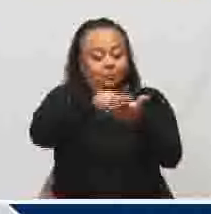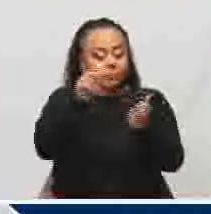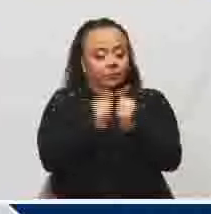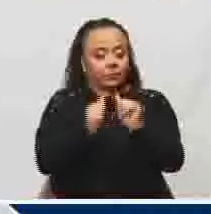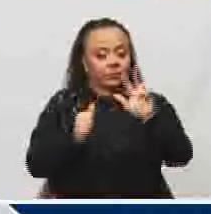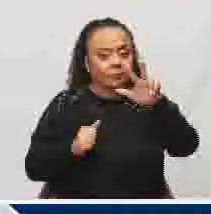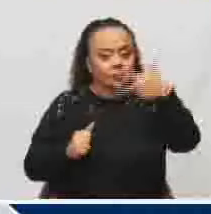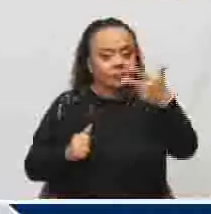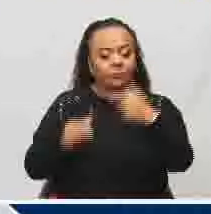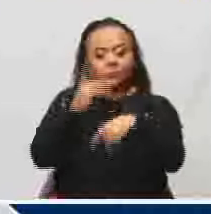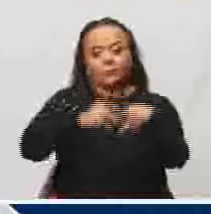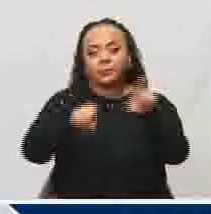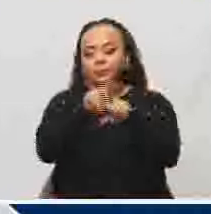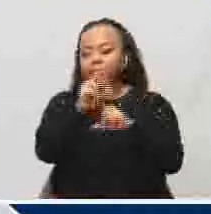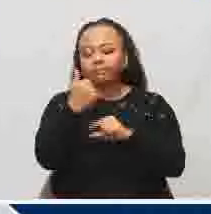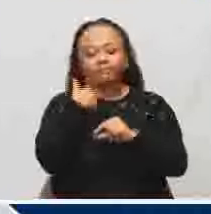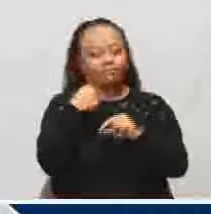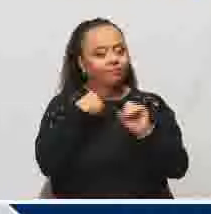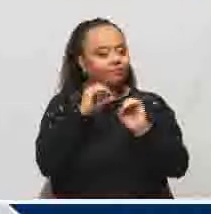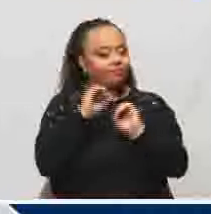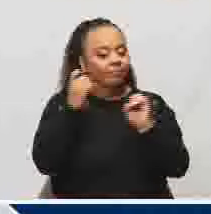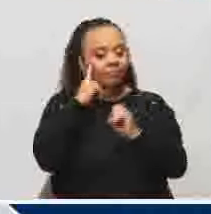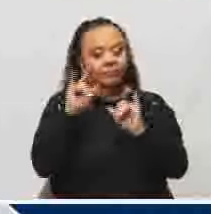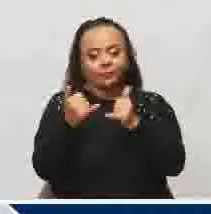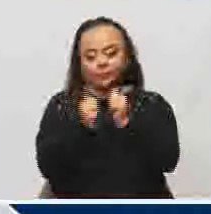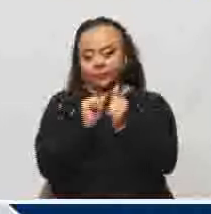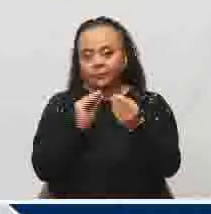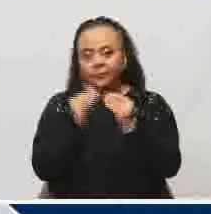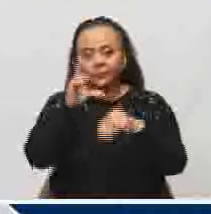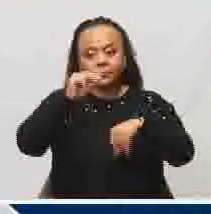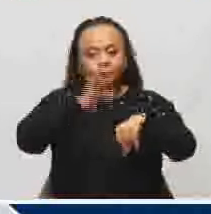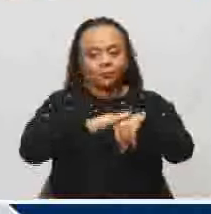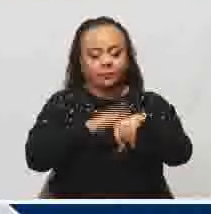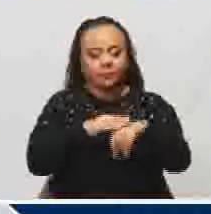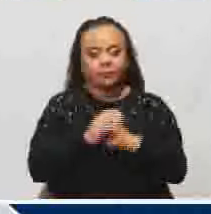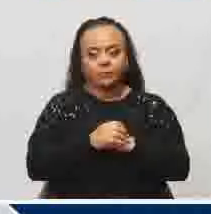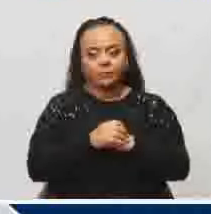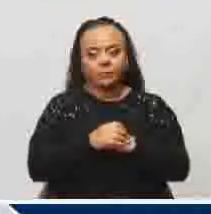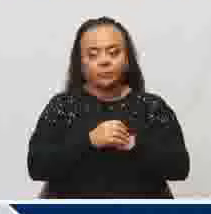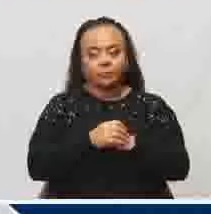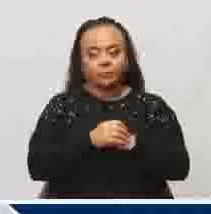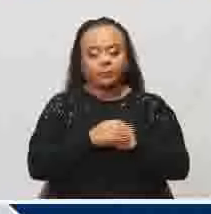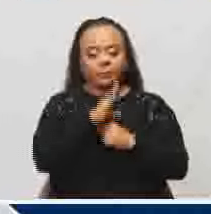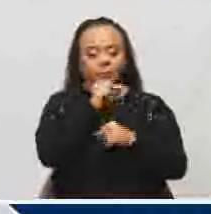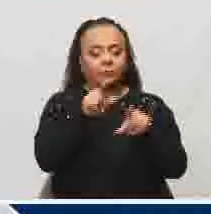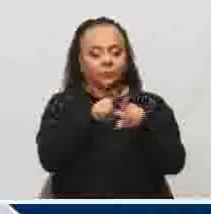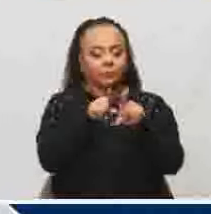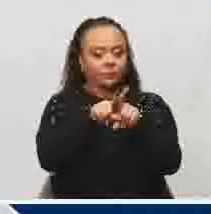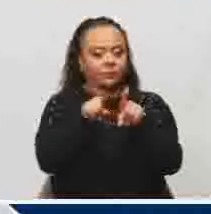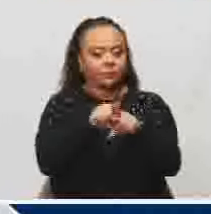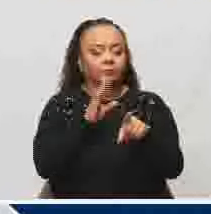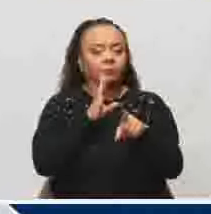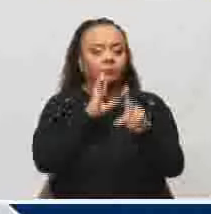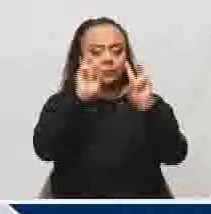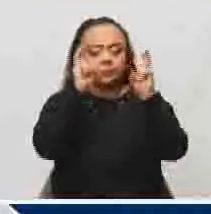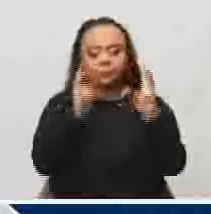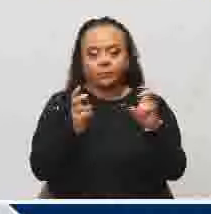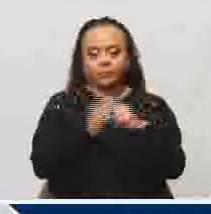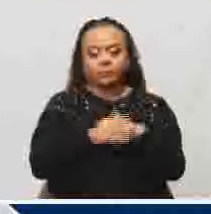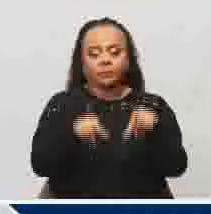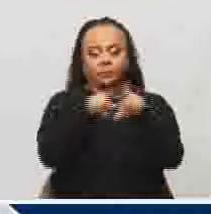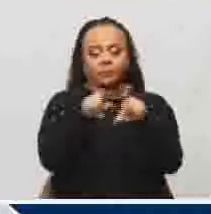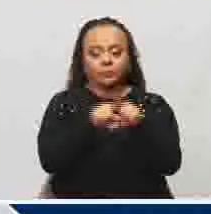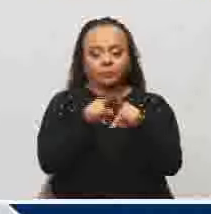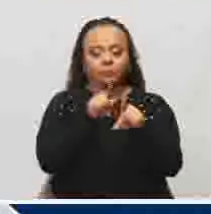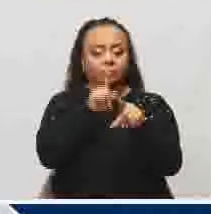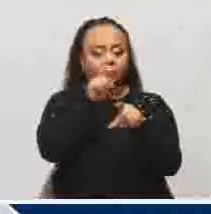tercero además no tiene margen de maniobra numérico tampoco es que se puede permitir y hablando de las cuestiones de variables también tiene que cumplir con las reglas